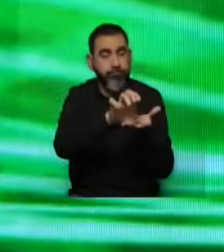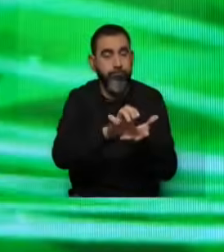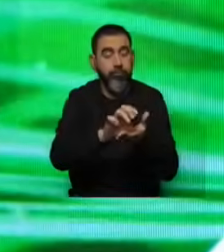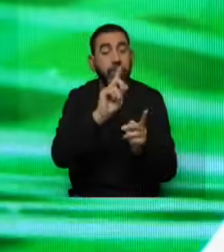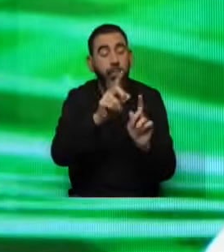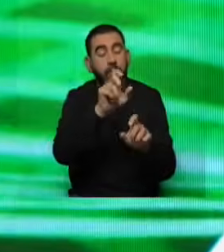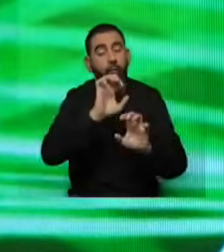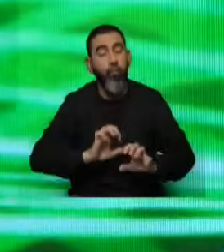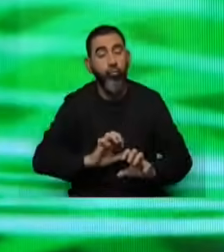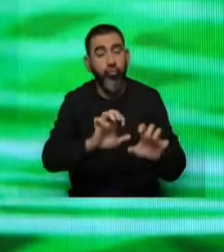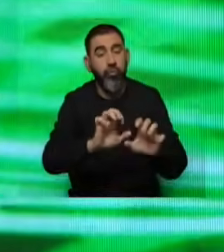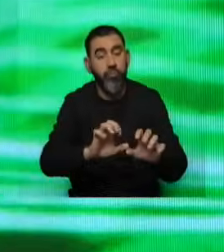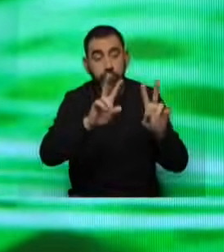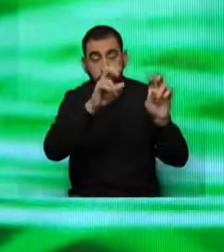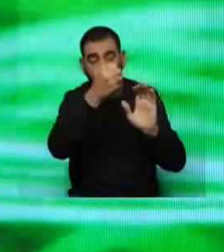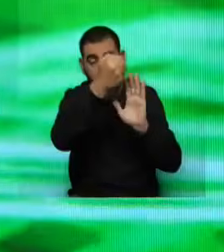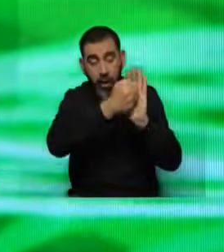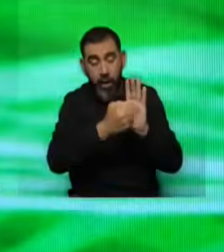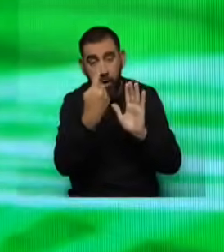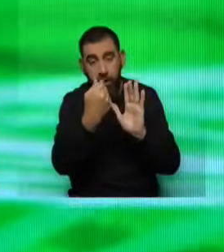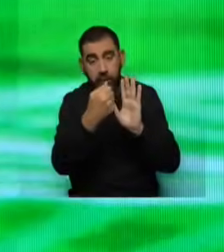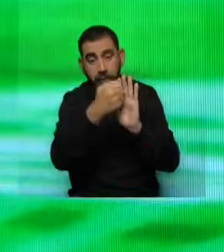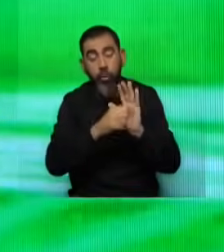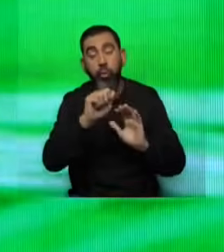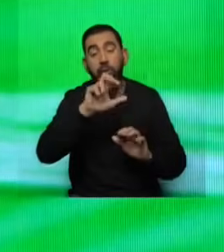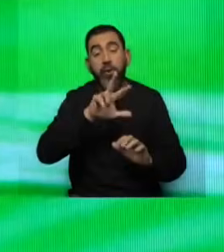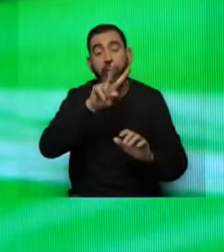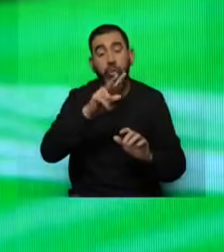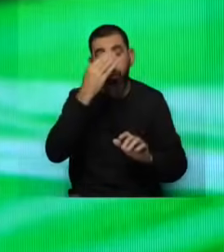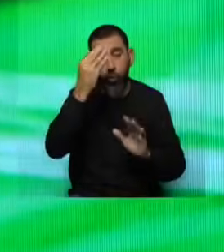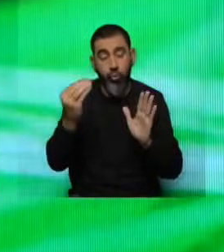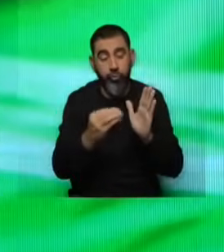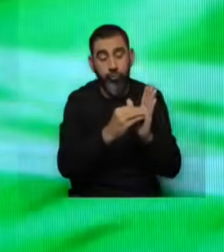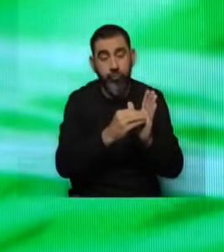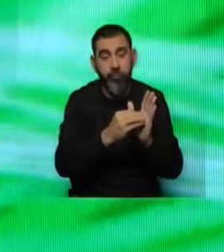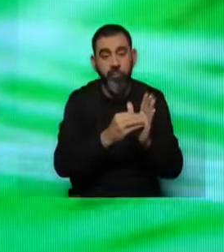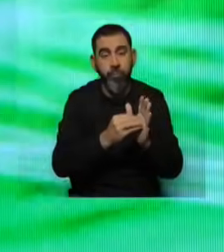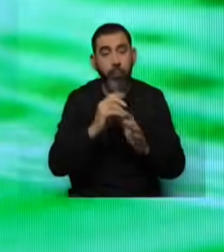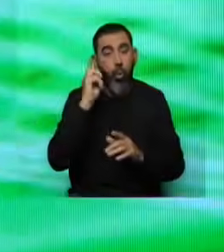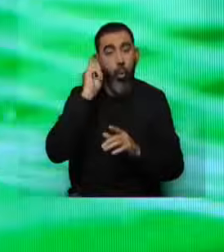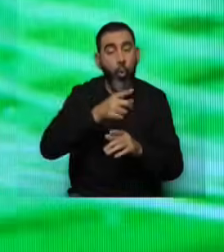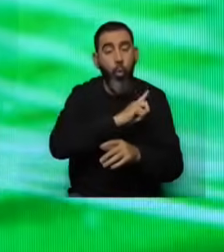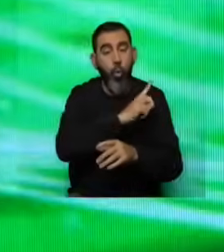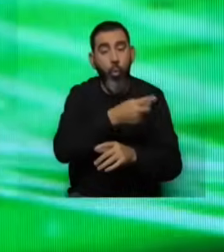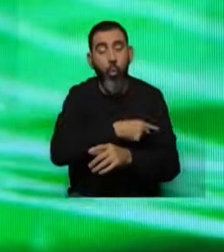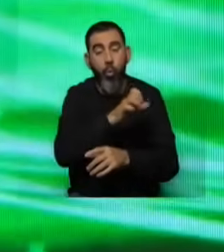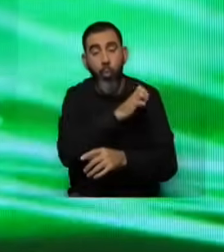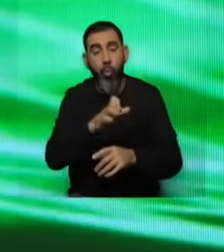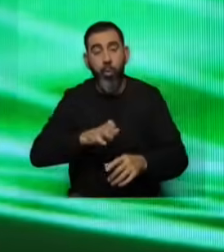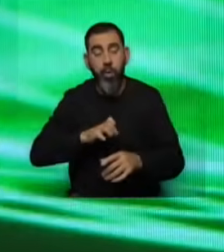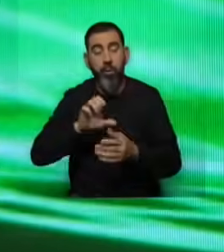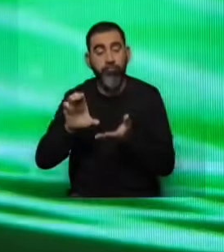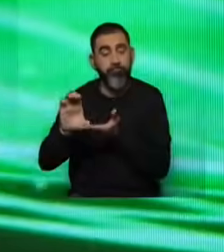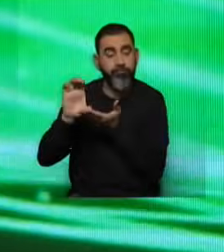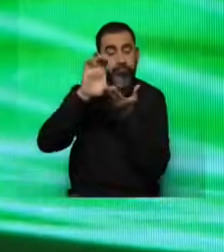humanos y hay un capítulo un artículo que es el 32 que colocó el frente amplio que obliga al poder ejecutivo a dotar de recursos a la